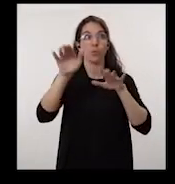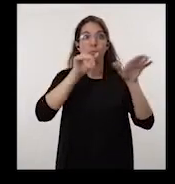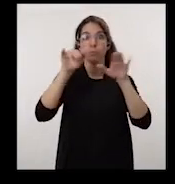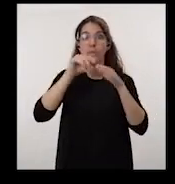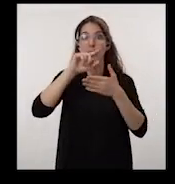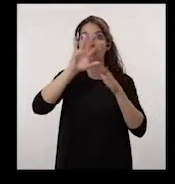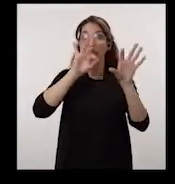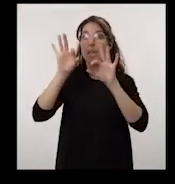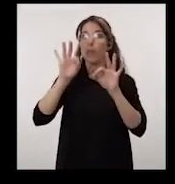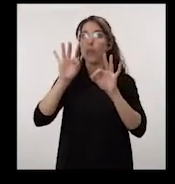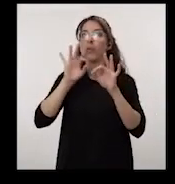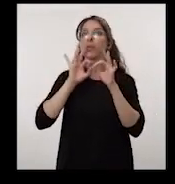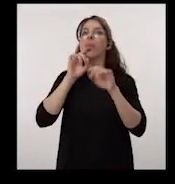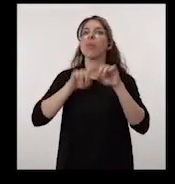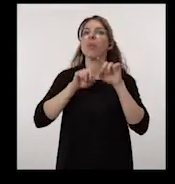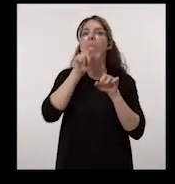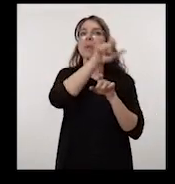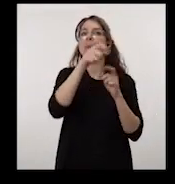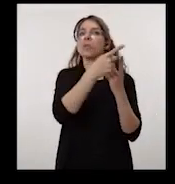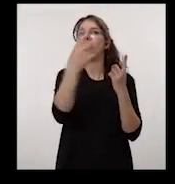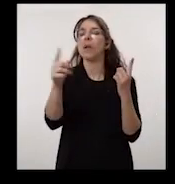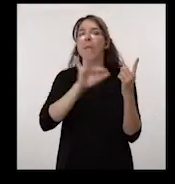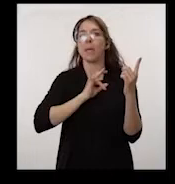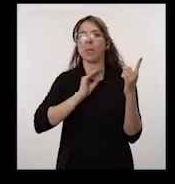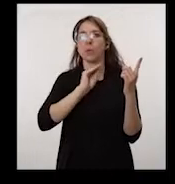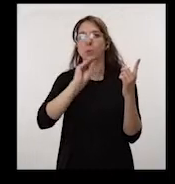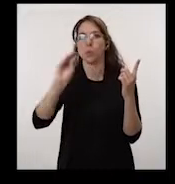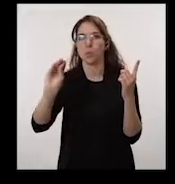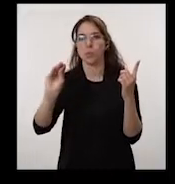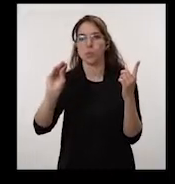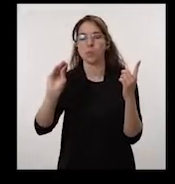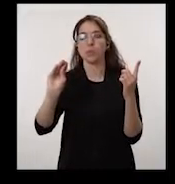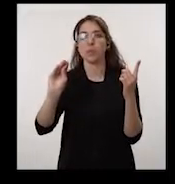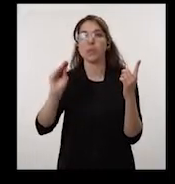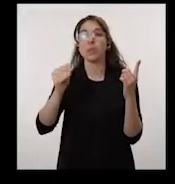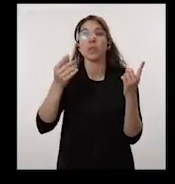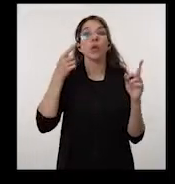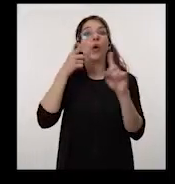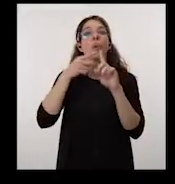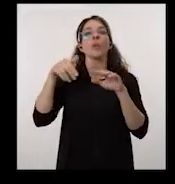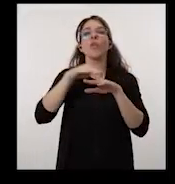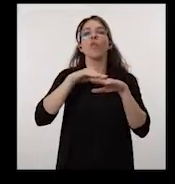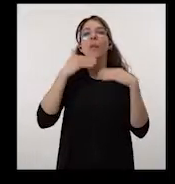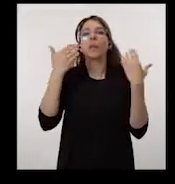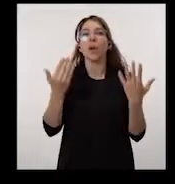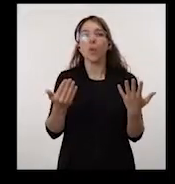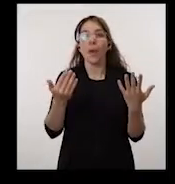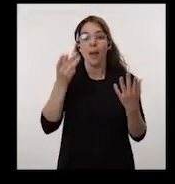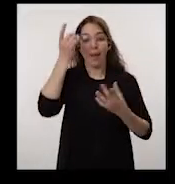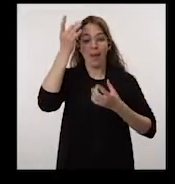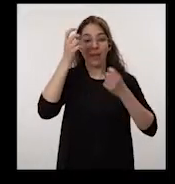reclutamiento y selección esté basado en méritos con el objetivo fundamental de conseguir dar visibilidad